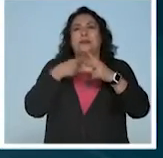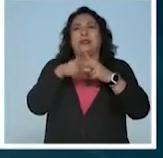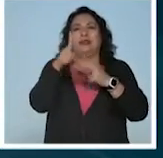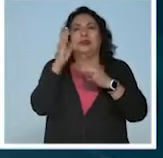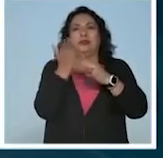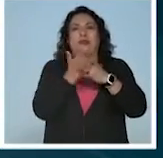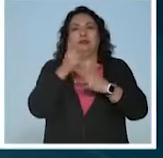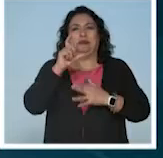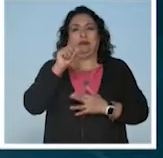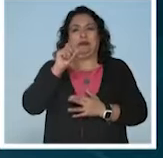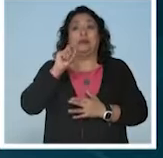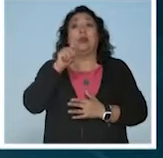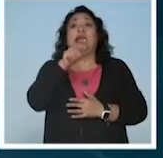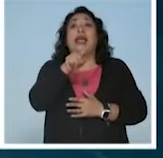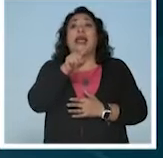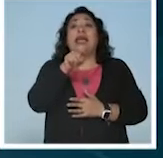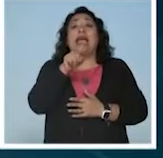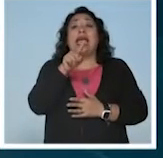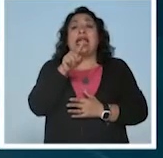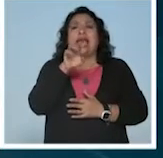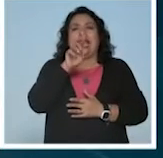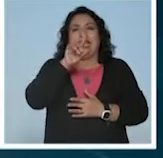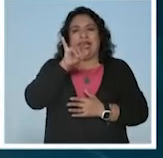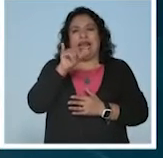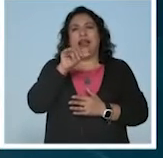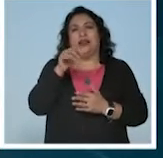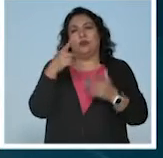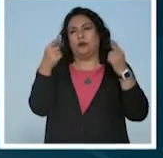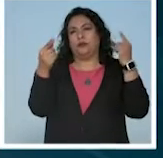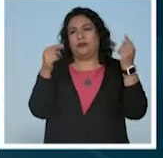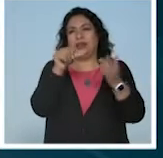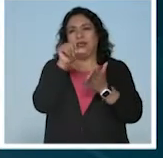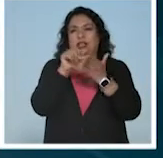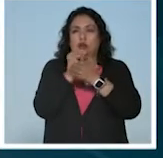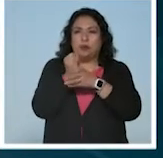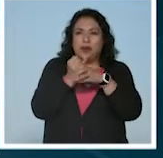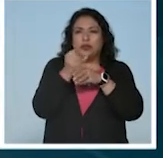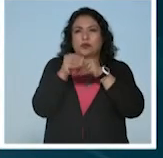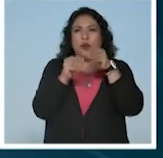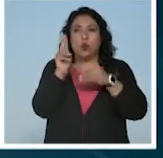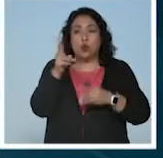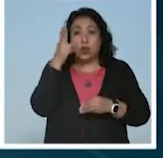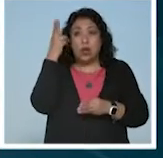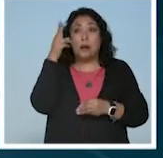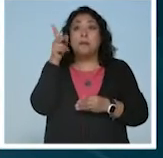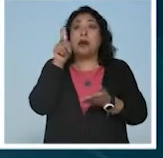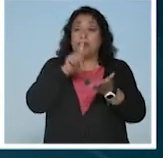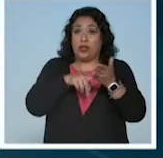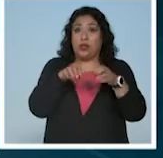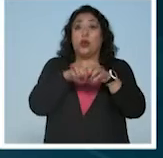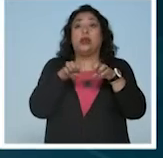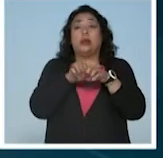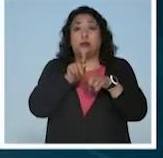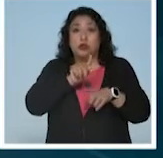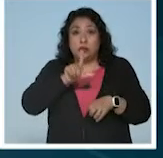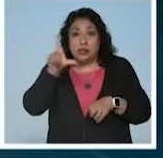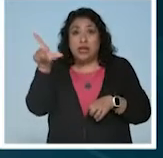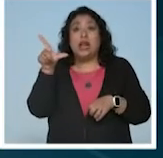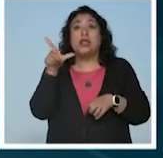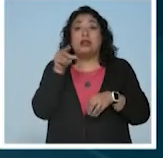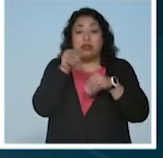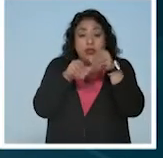siglo 20 einar castillo egresado del centro de investigaciones de diseño industrial de la unam es miembro del equipo de especialistas que